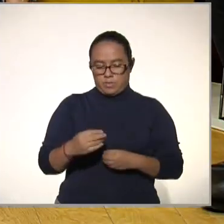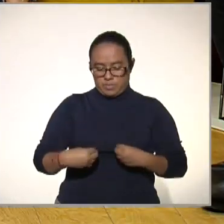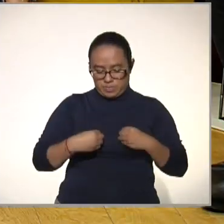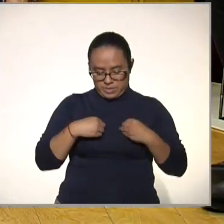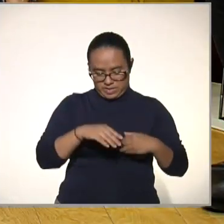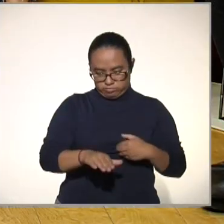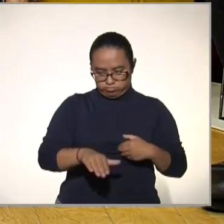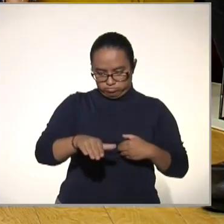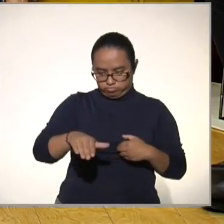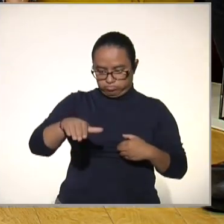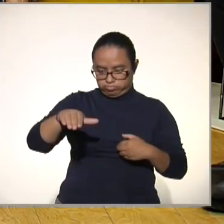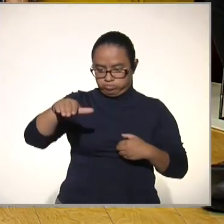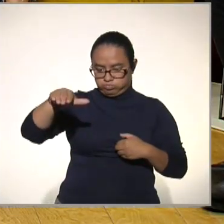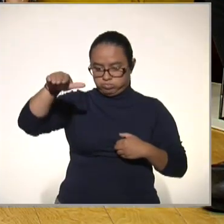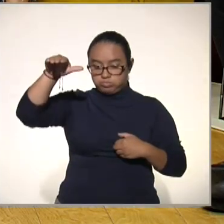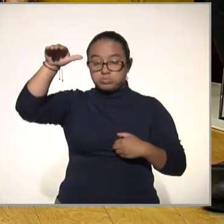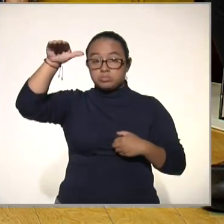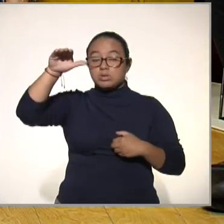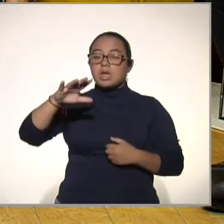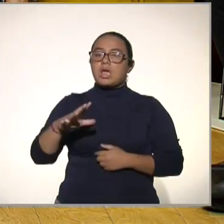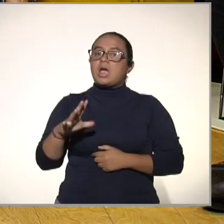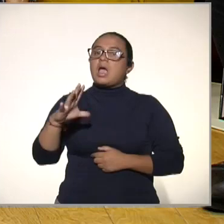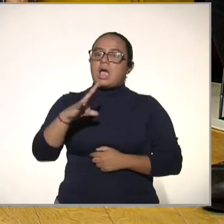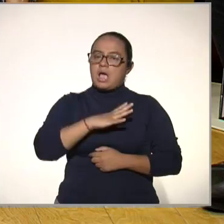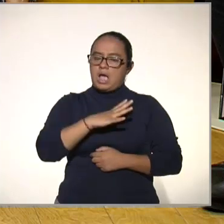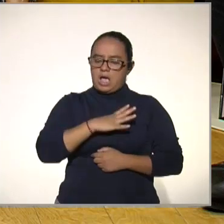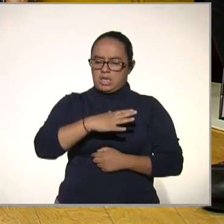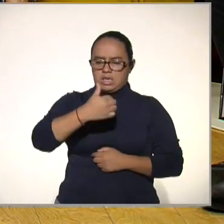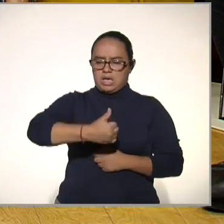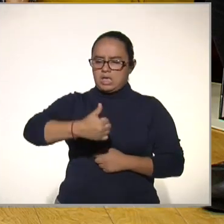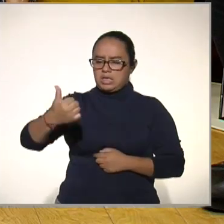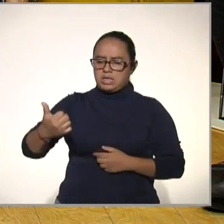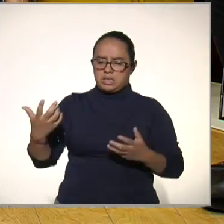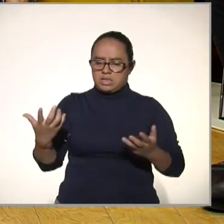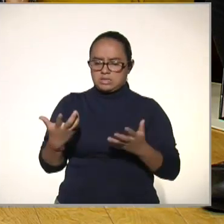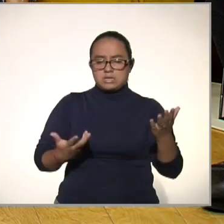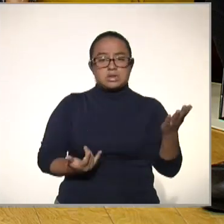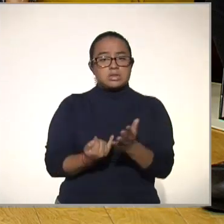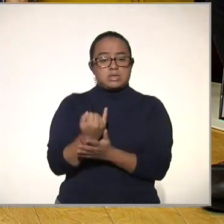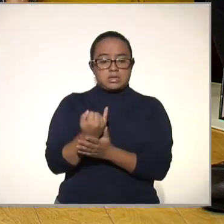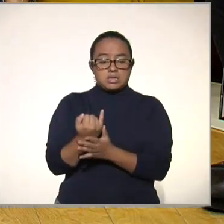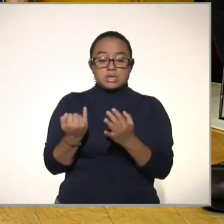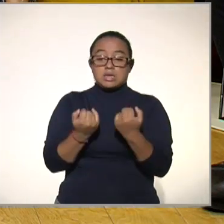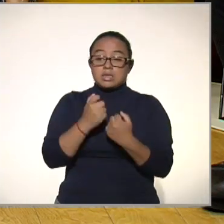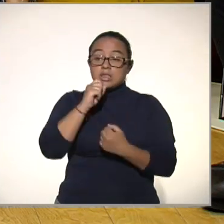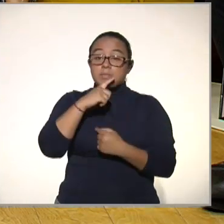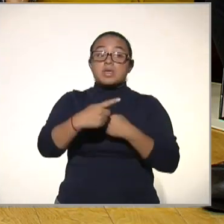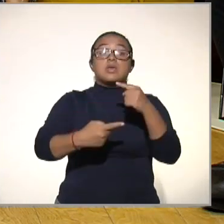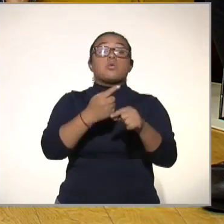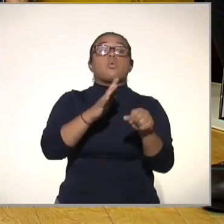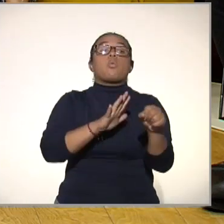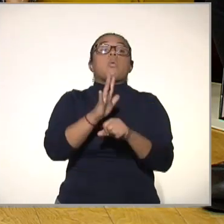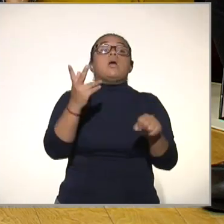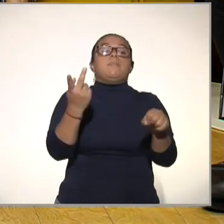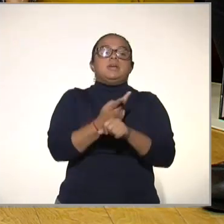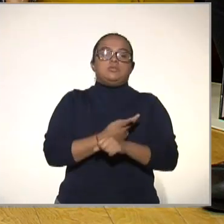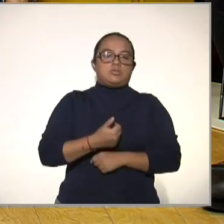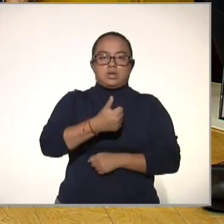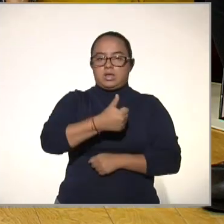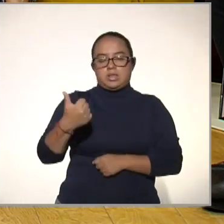pues tenemos posibilidad de tomar decisiones y de asumir las consecuencias. Lo